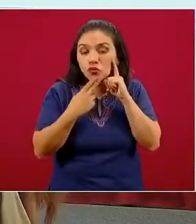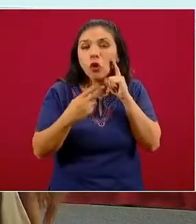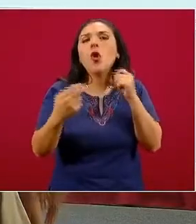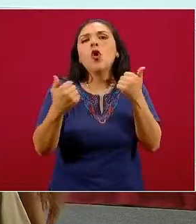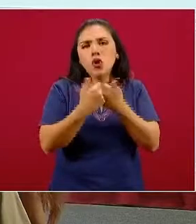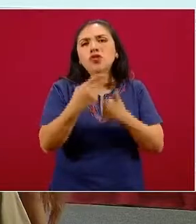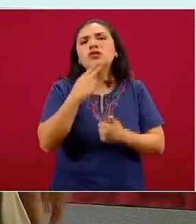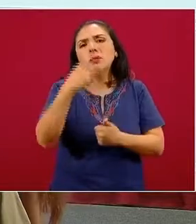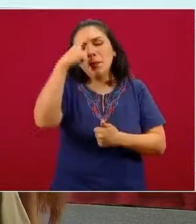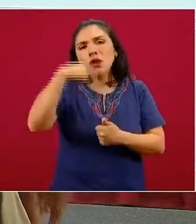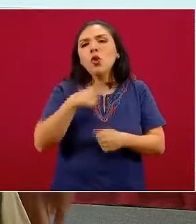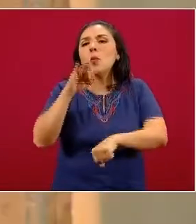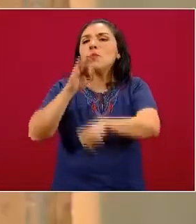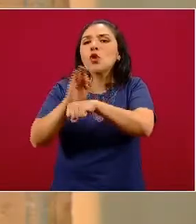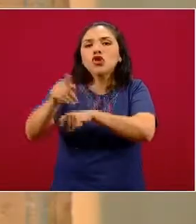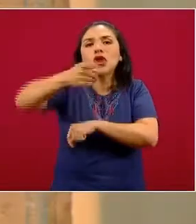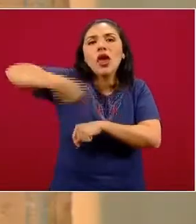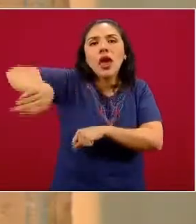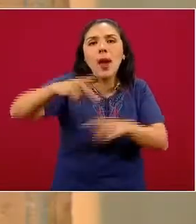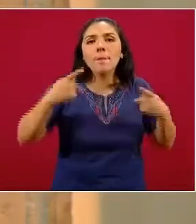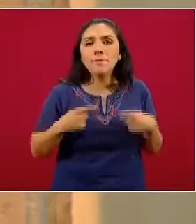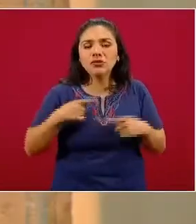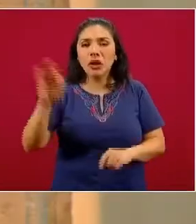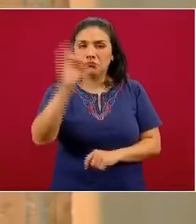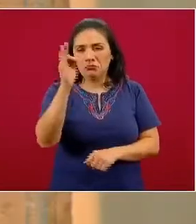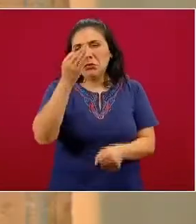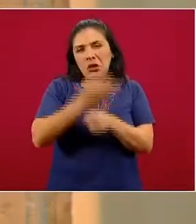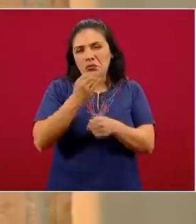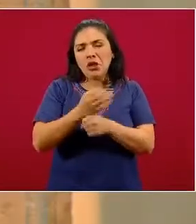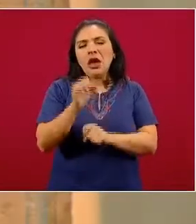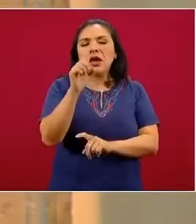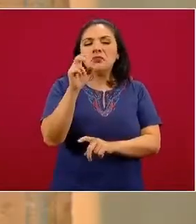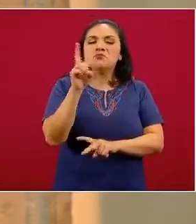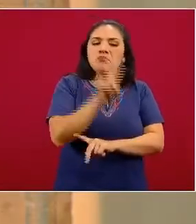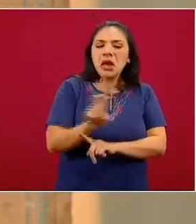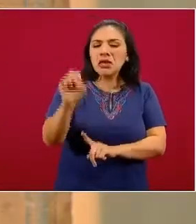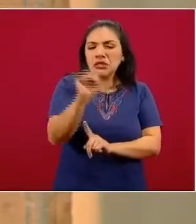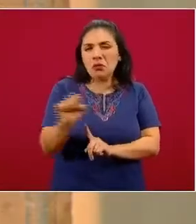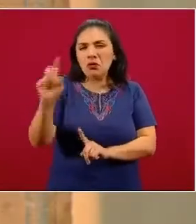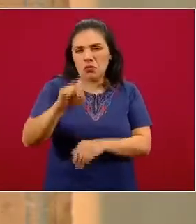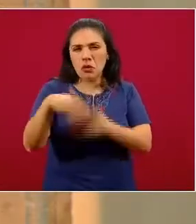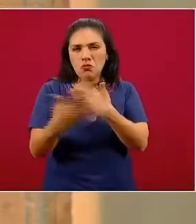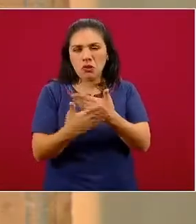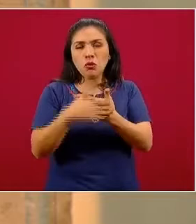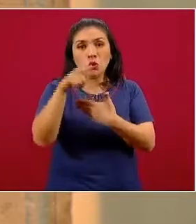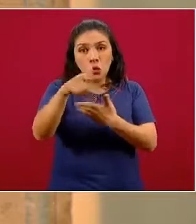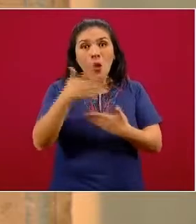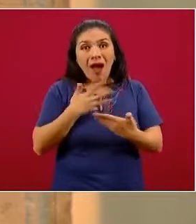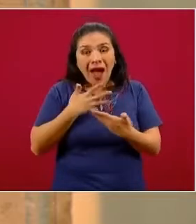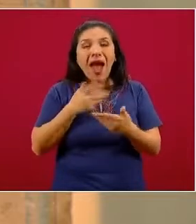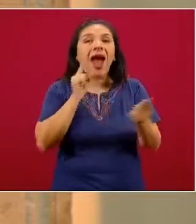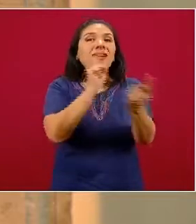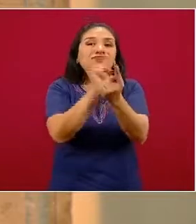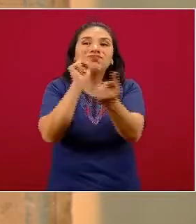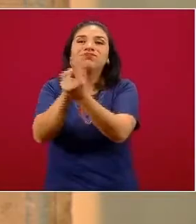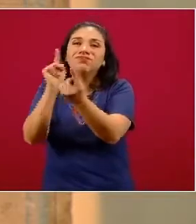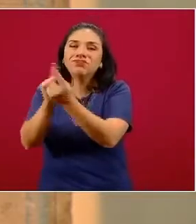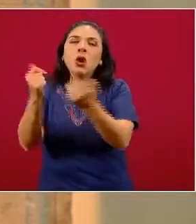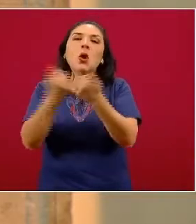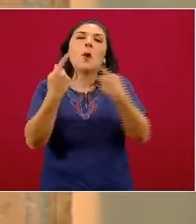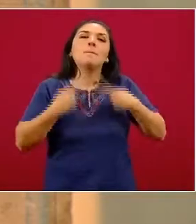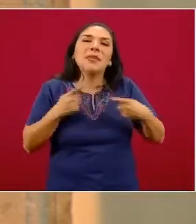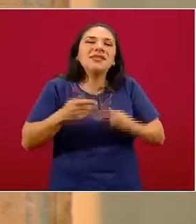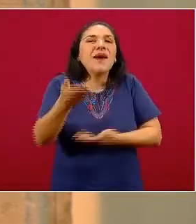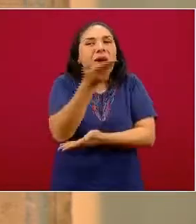de protección a los otros. Si en un momento dado, durante este fin de semana que se aproxima, vamos a estar conviviendo con